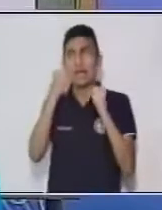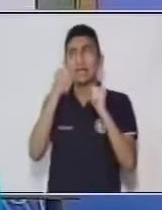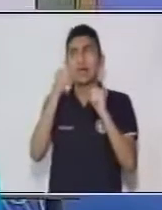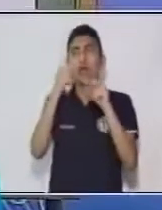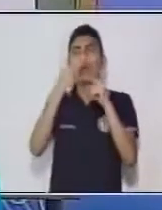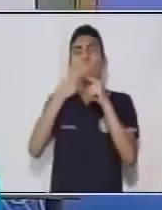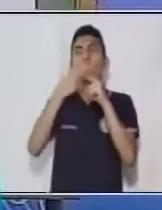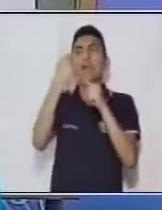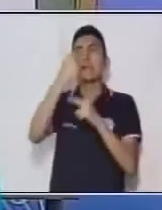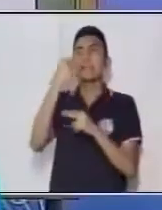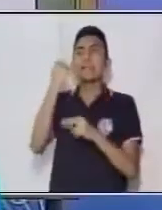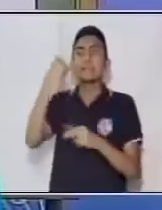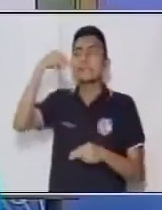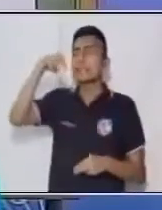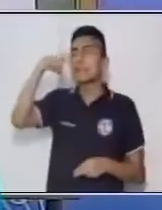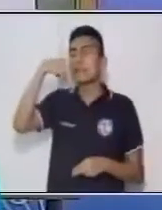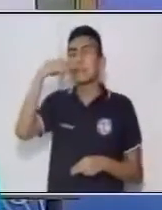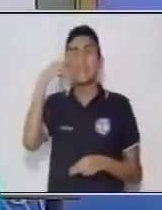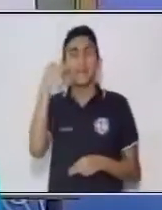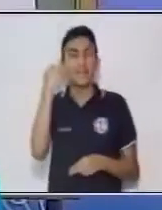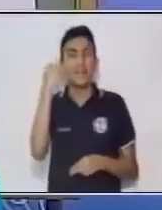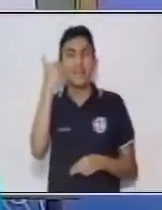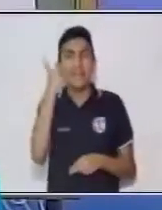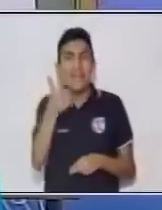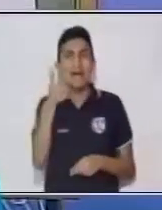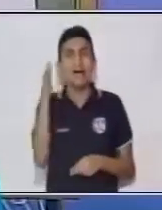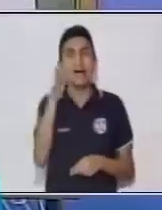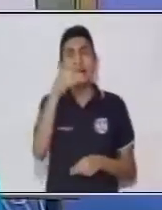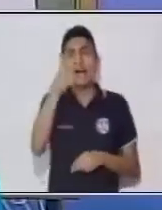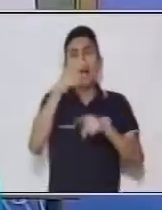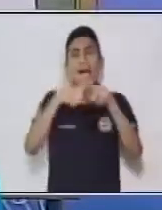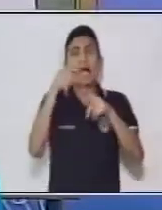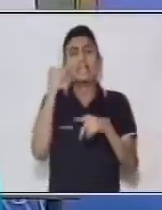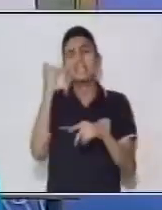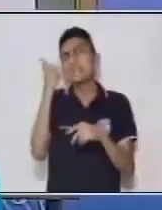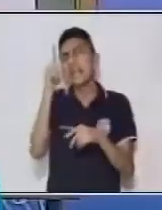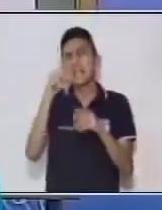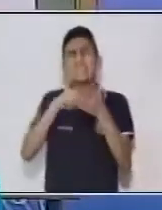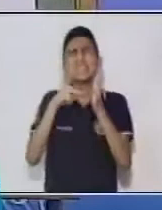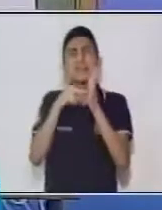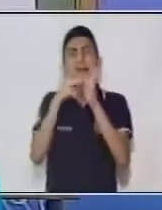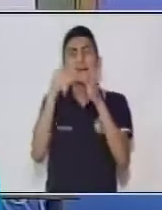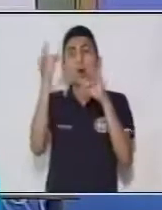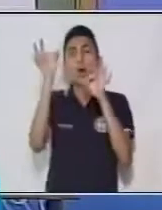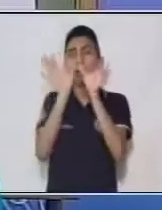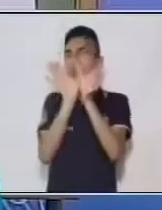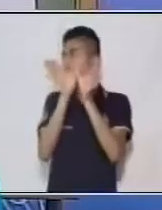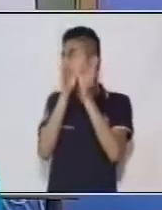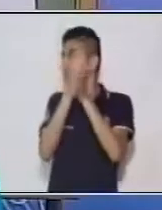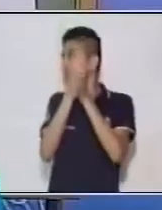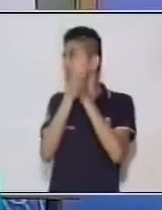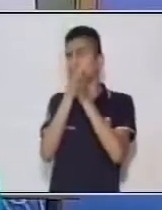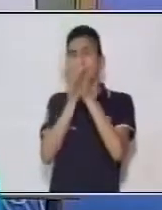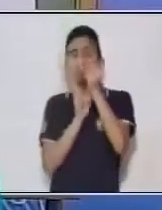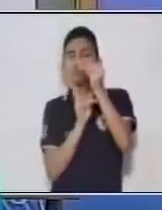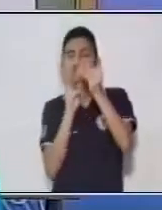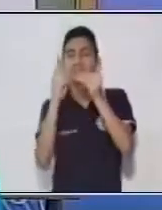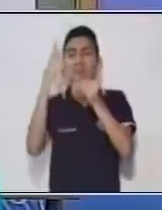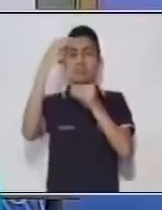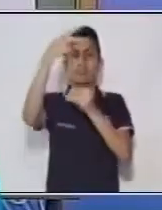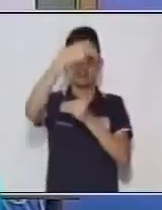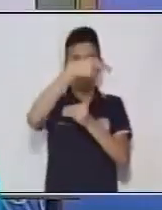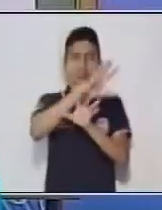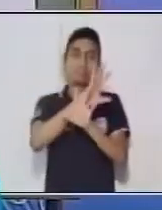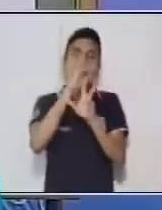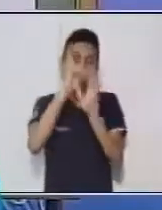para formar muchas figuras geométricas, o algunas letras también son simétricas con un